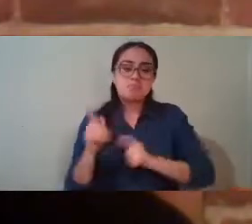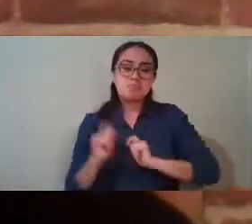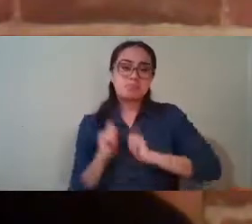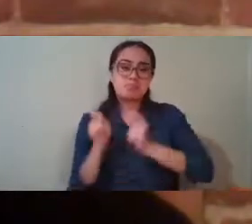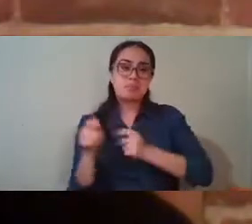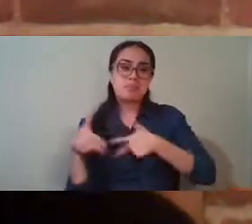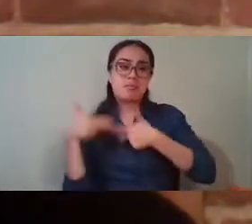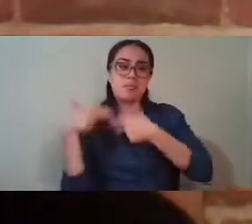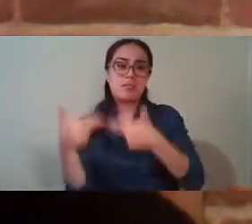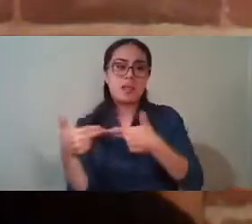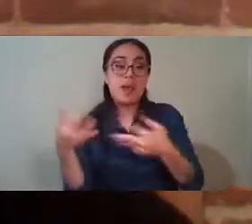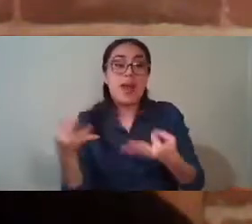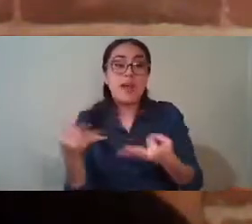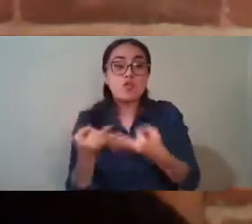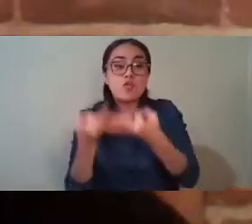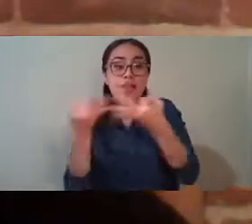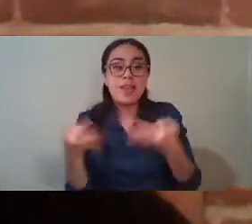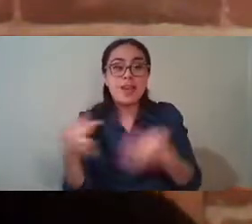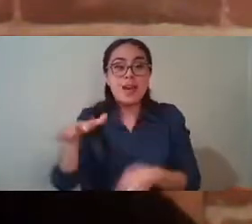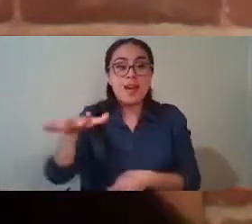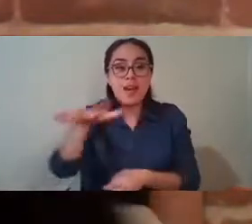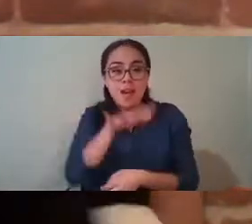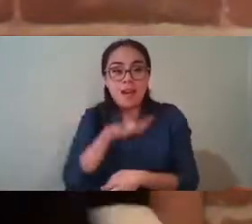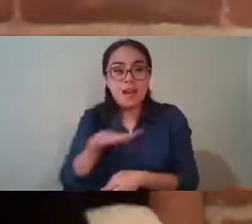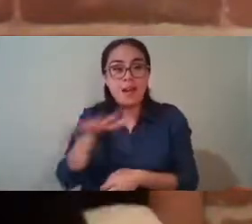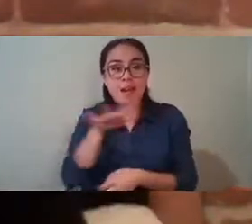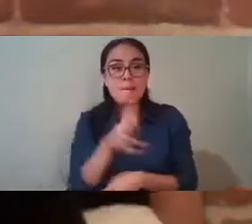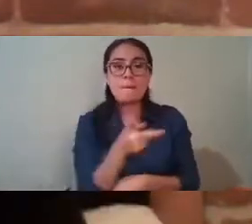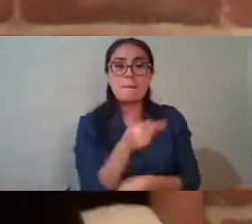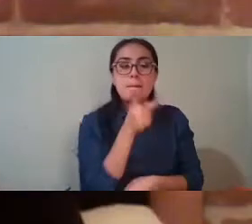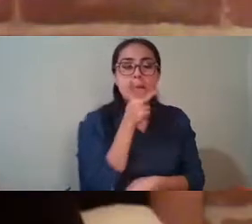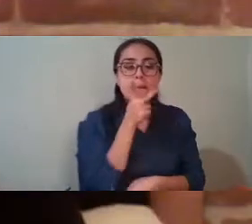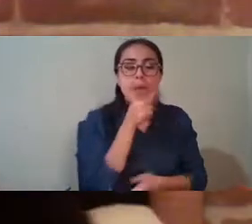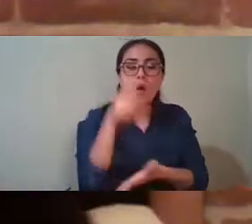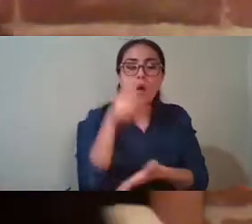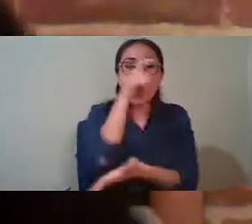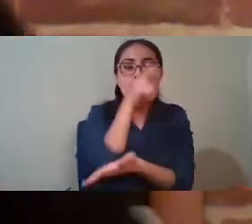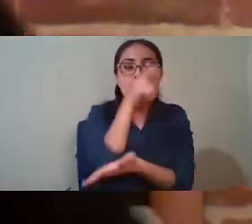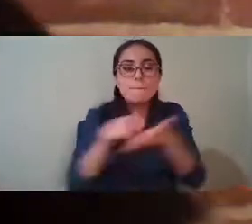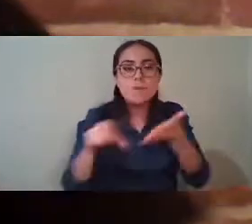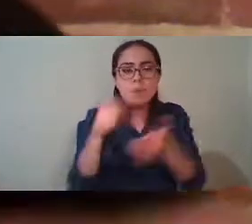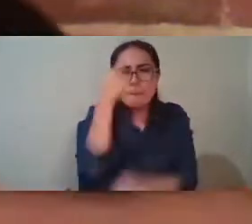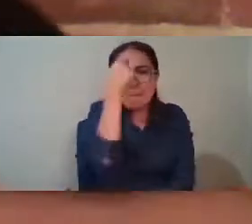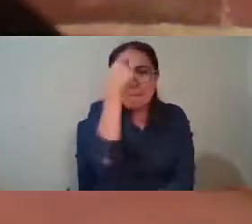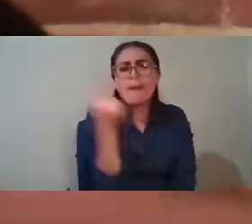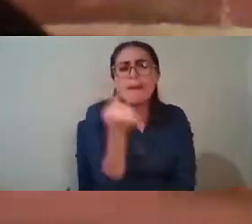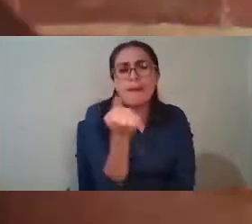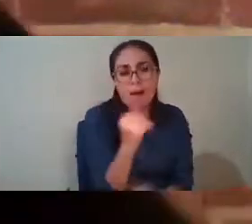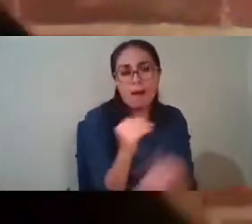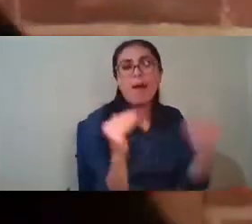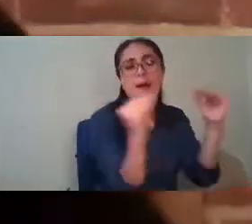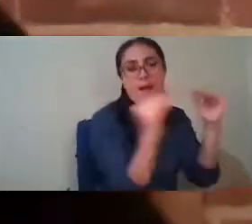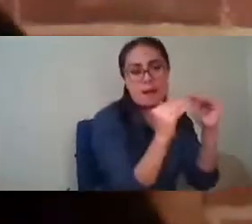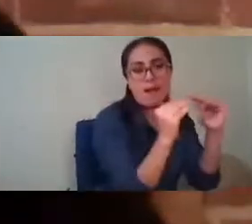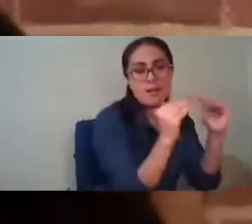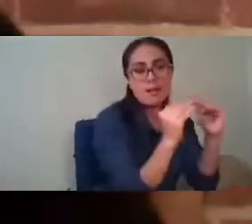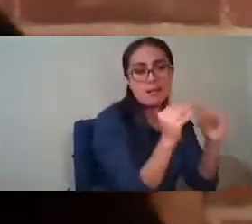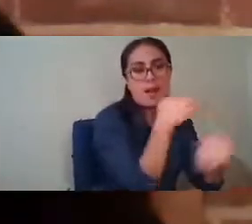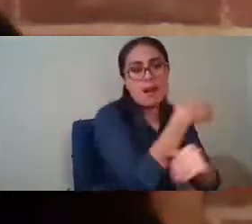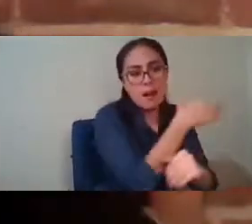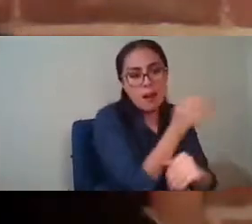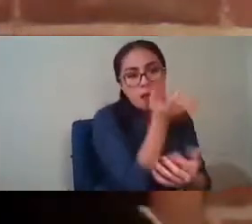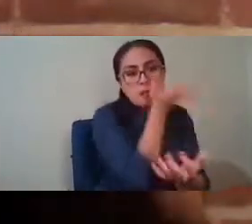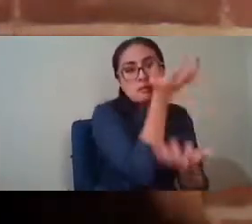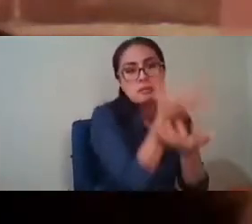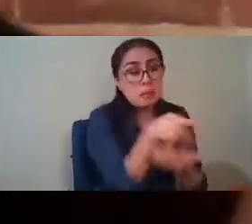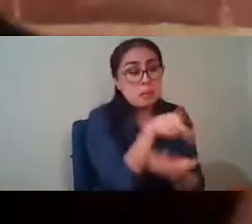que el padre compró para hacer una casa de fin de semana, pero como era un lote horrible, nunca pudo hacer nada,